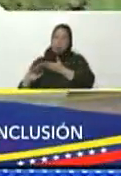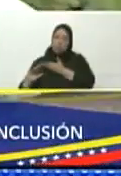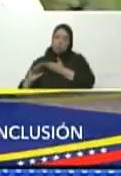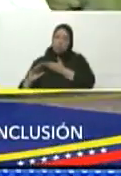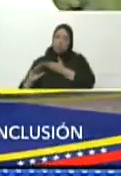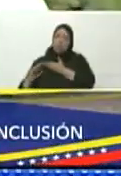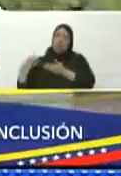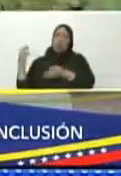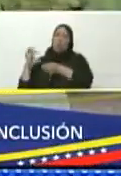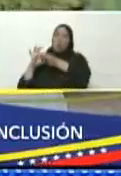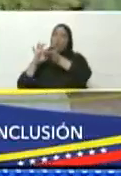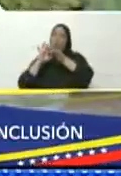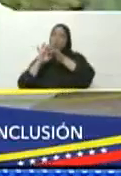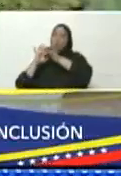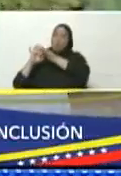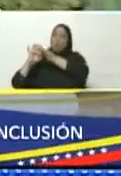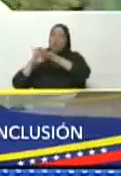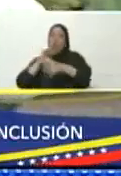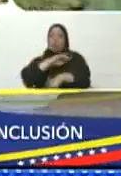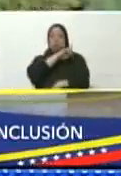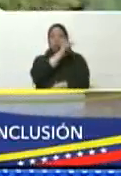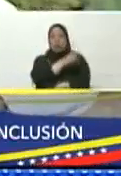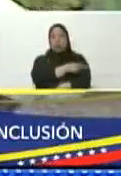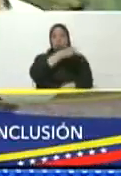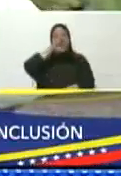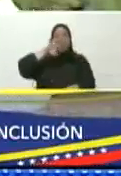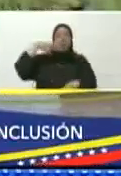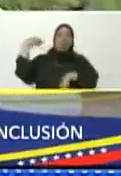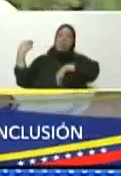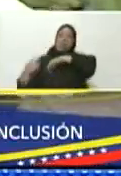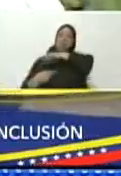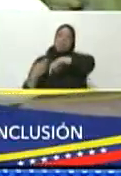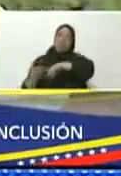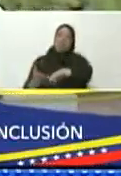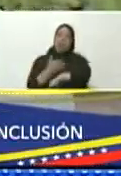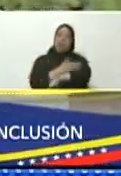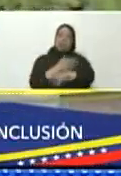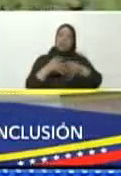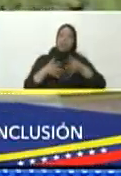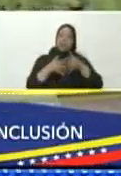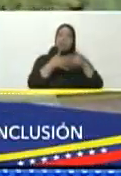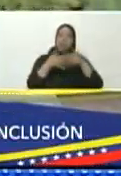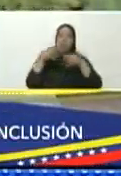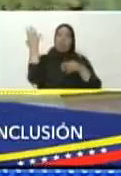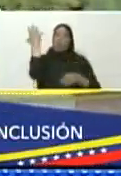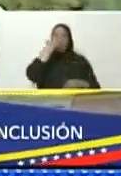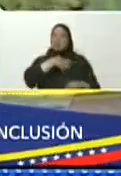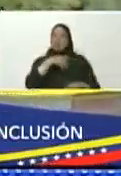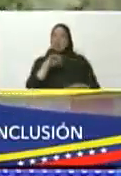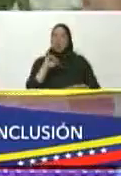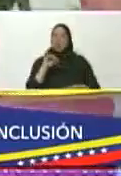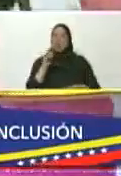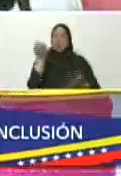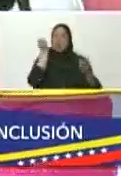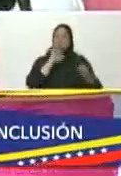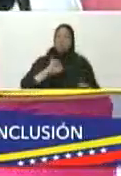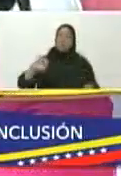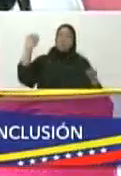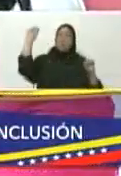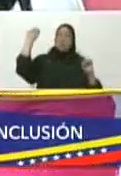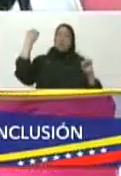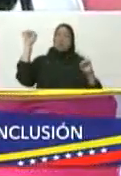tenía yo que unir a todas las fuerzas patrióticas, revolucionarias, antiimperialistas, socialistas. ¿Cómo iba a